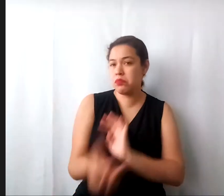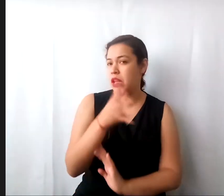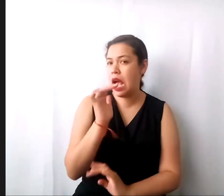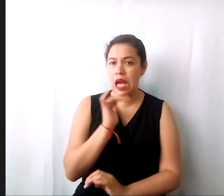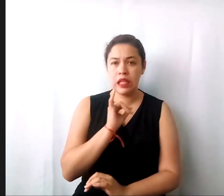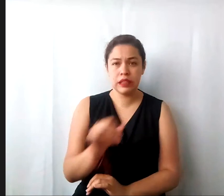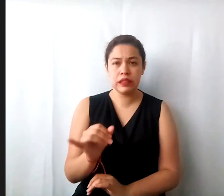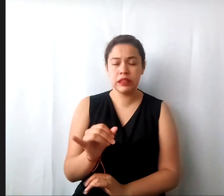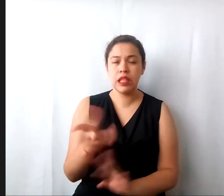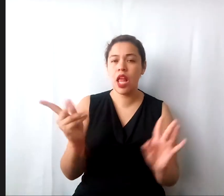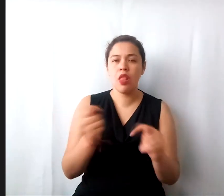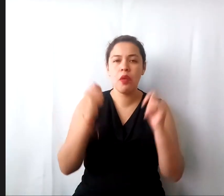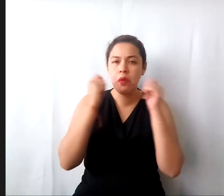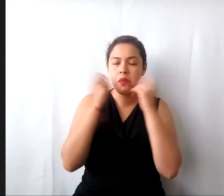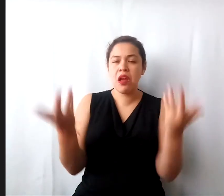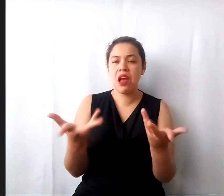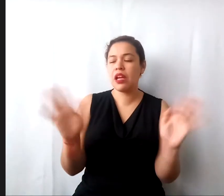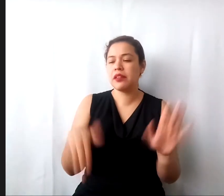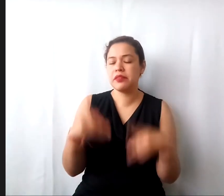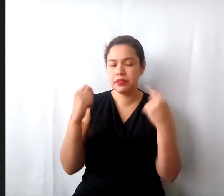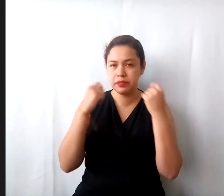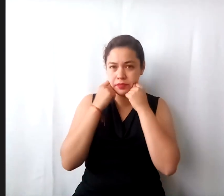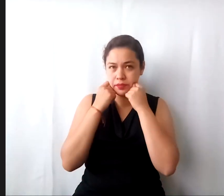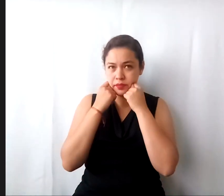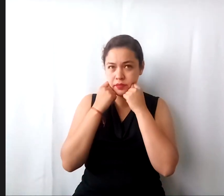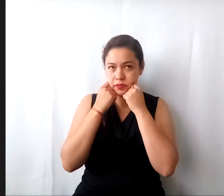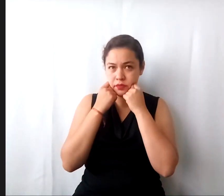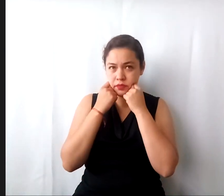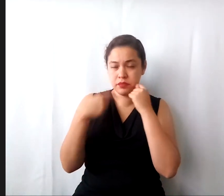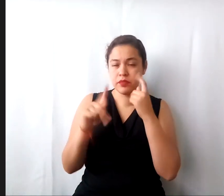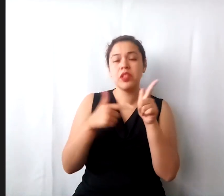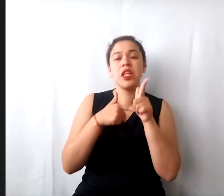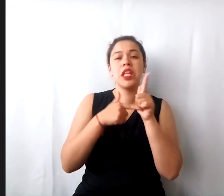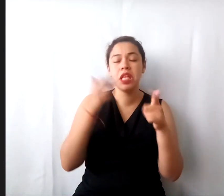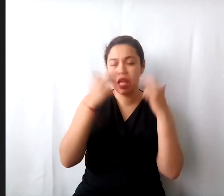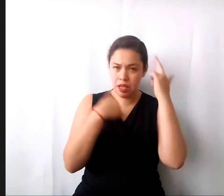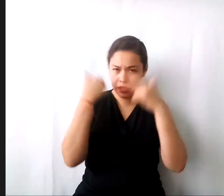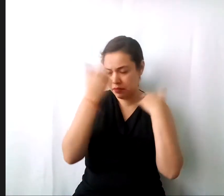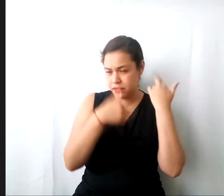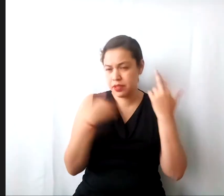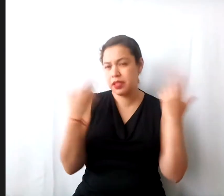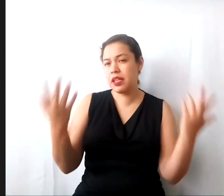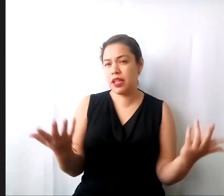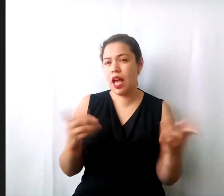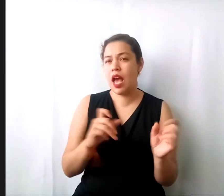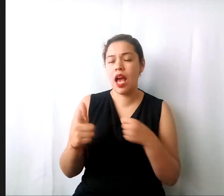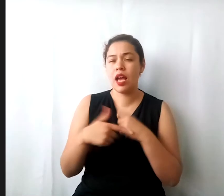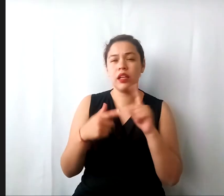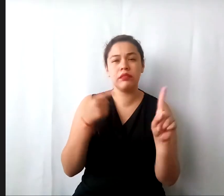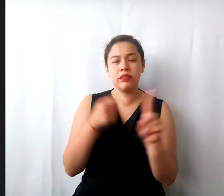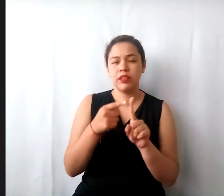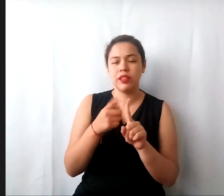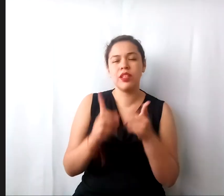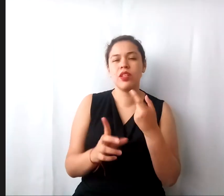haga, no me importa quién lo haga, pero que le dé seguimiento, algo específico, probablemente no haya